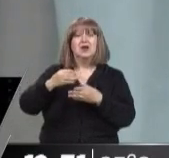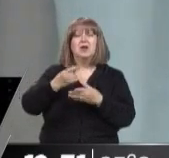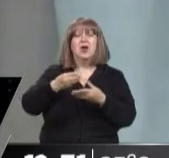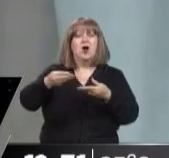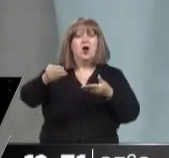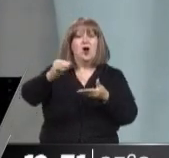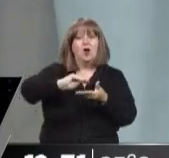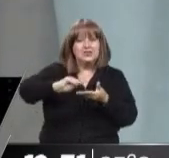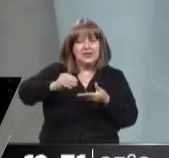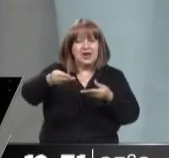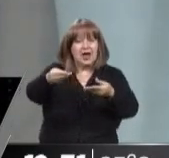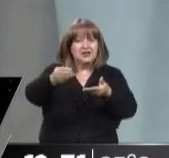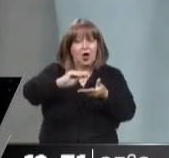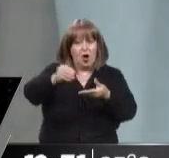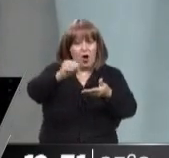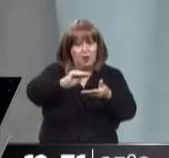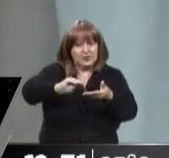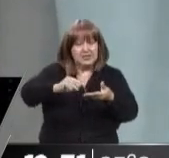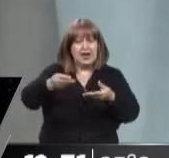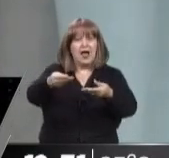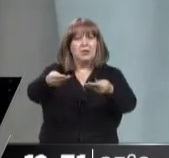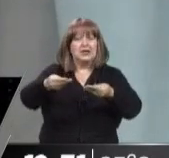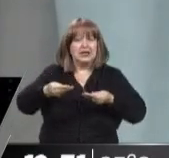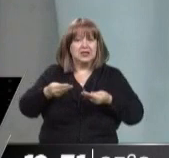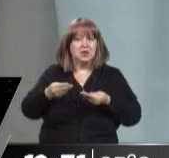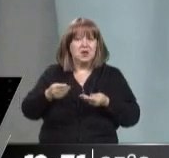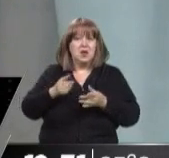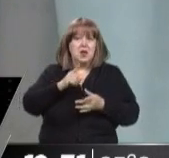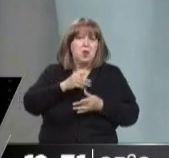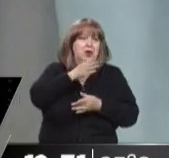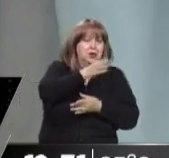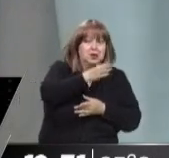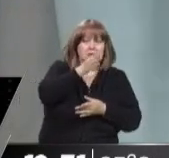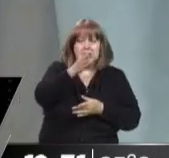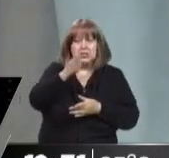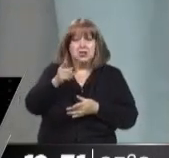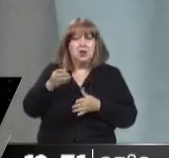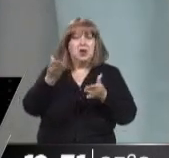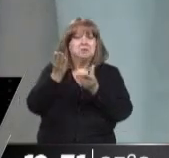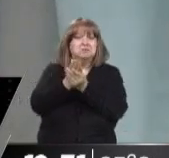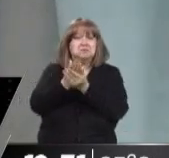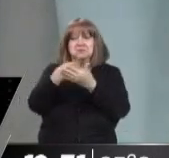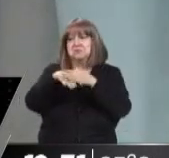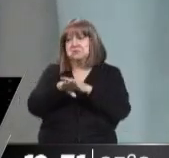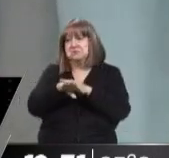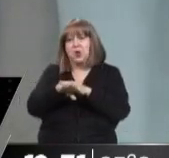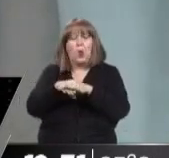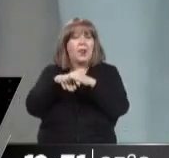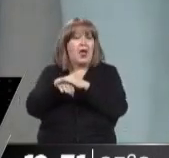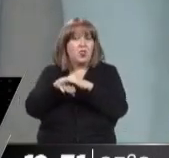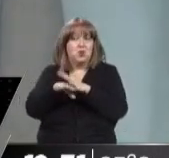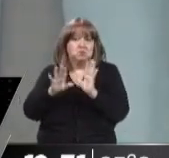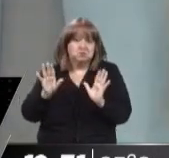administrativos a los que nosotros recurrimos no han tenido ningún movimiento entonces debemos existido de hacer denuncias en